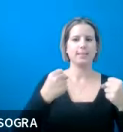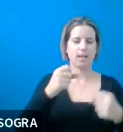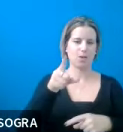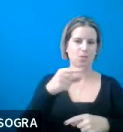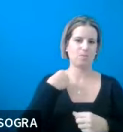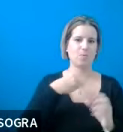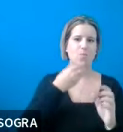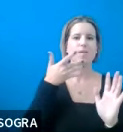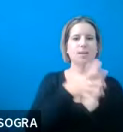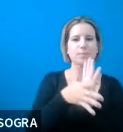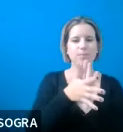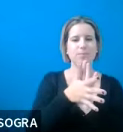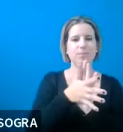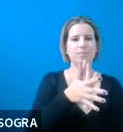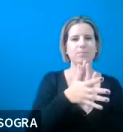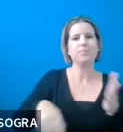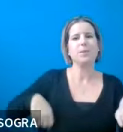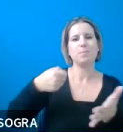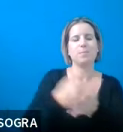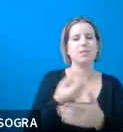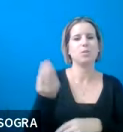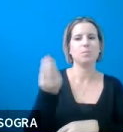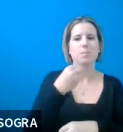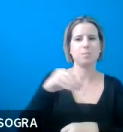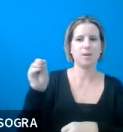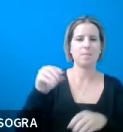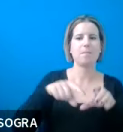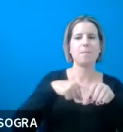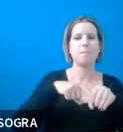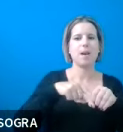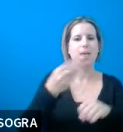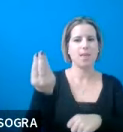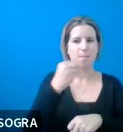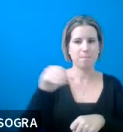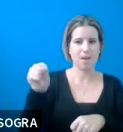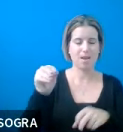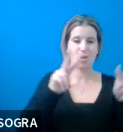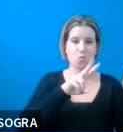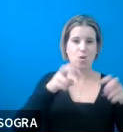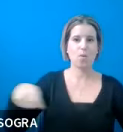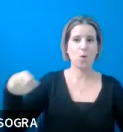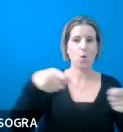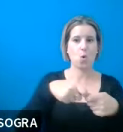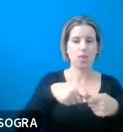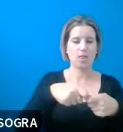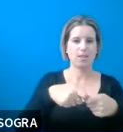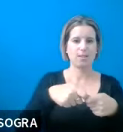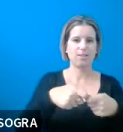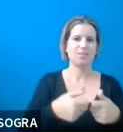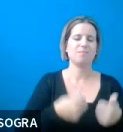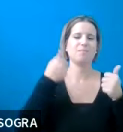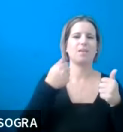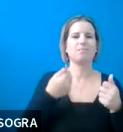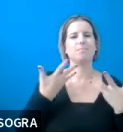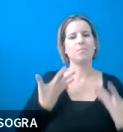comentaba pues han aumentado la inversión han aumentado las plazas este nuevo concierto le da un mayor protagonismo a la familia